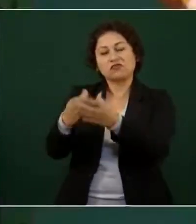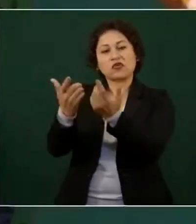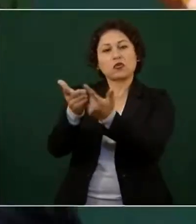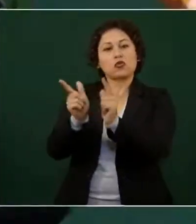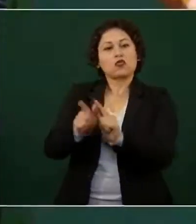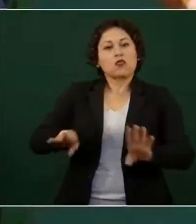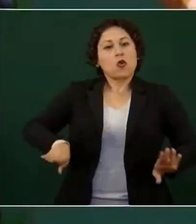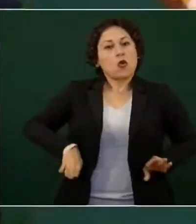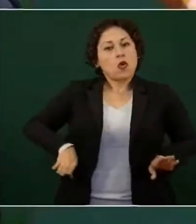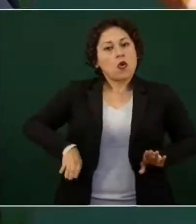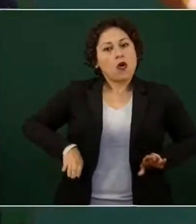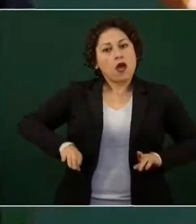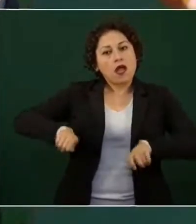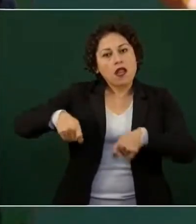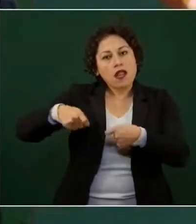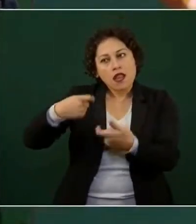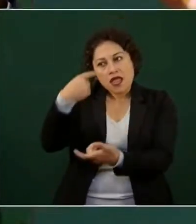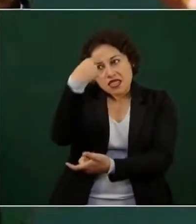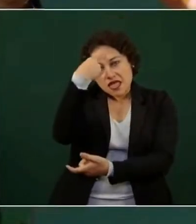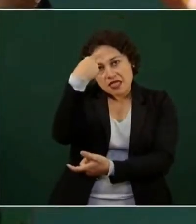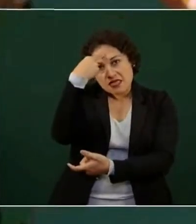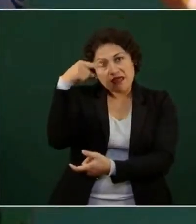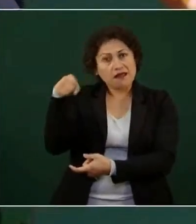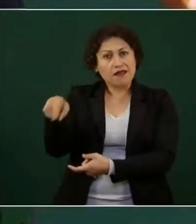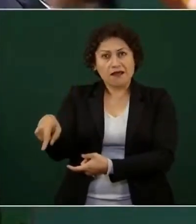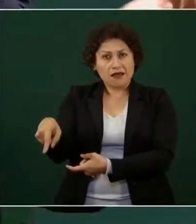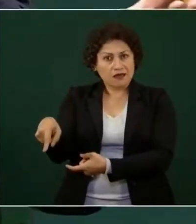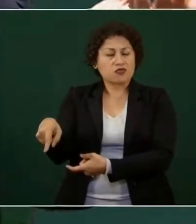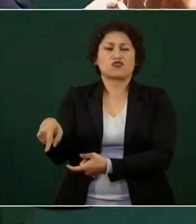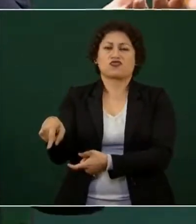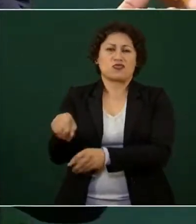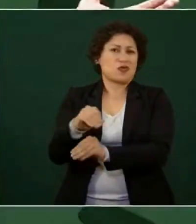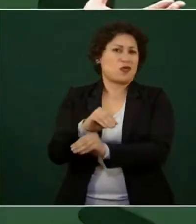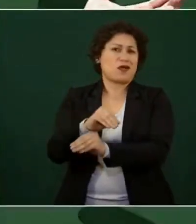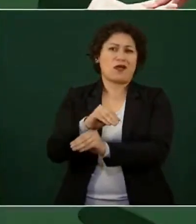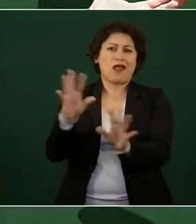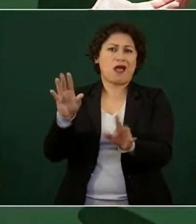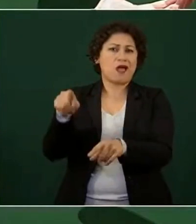Bueno, lo han hecho históricamente, golpes de Estado,